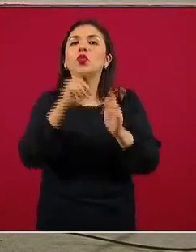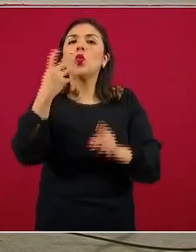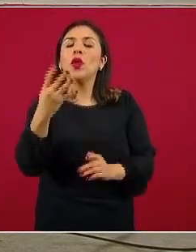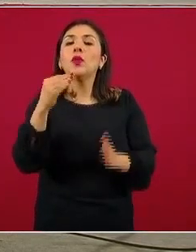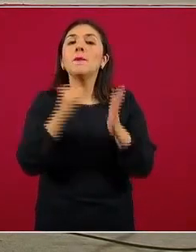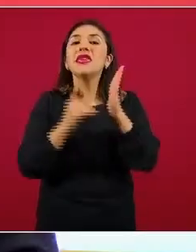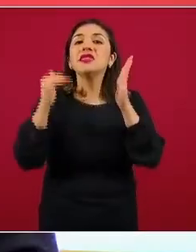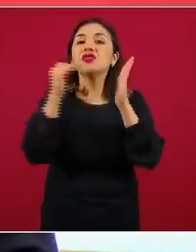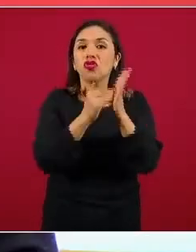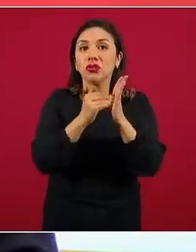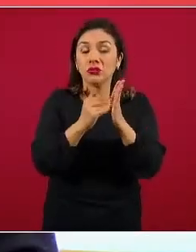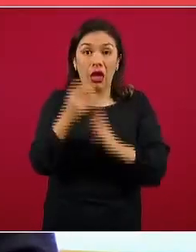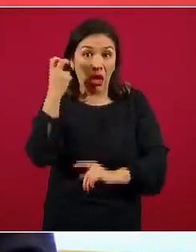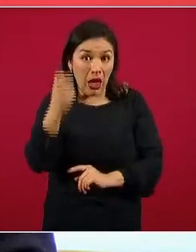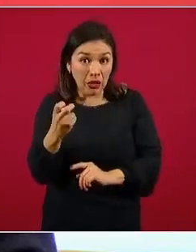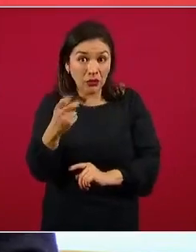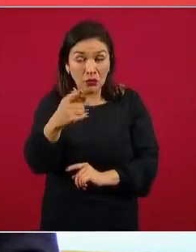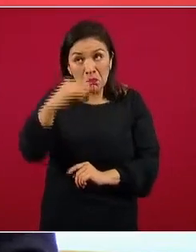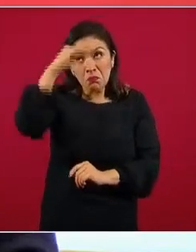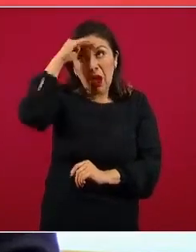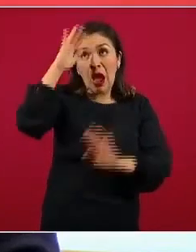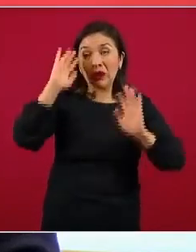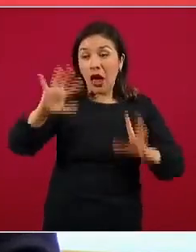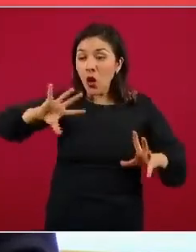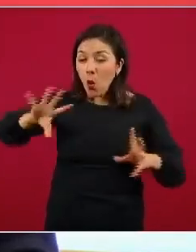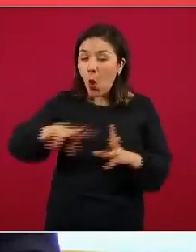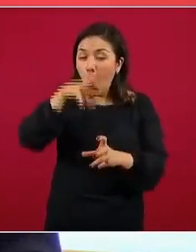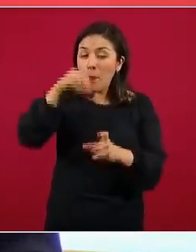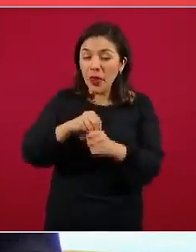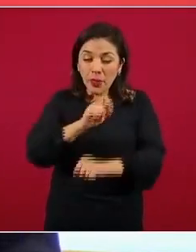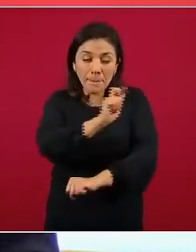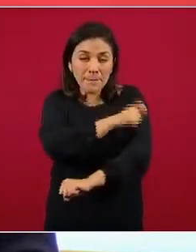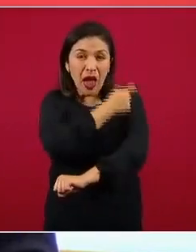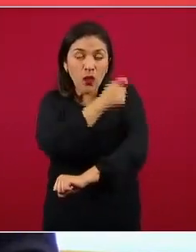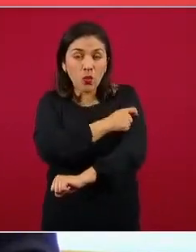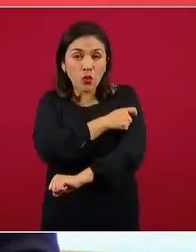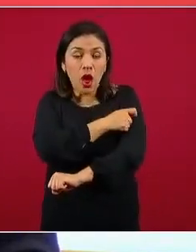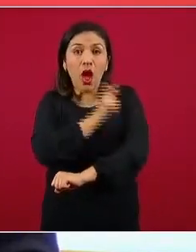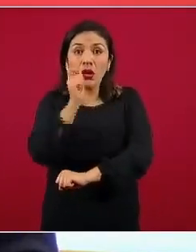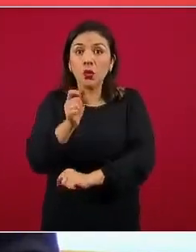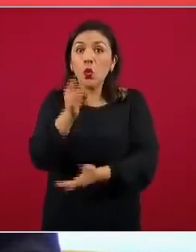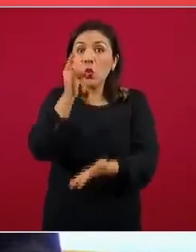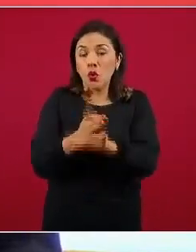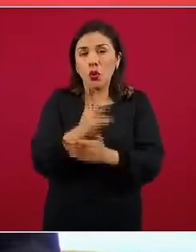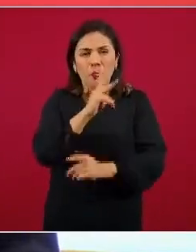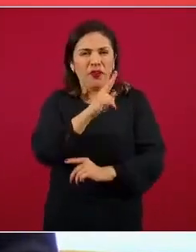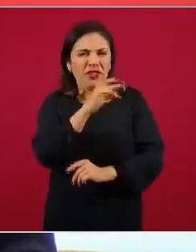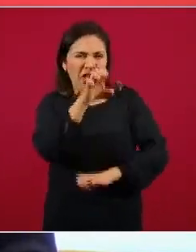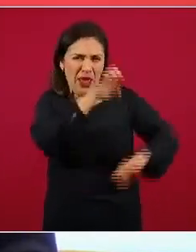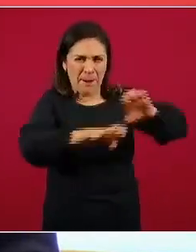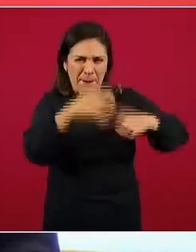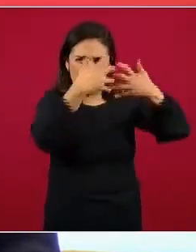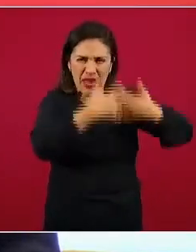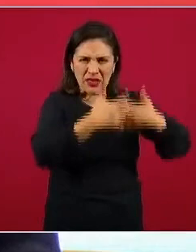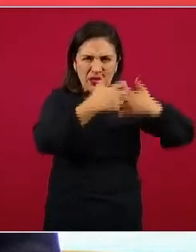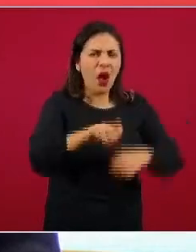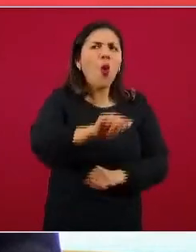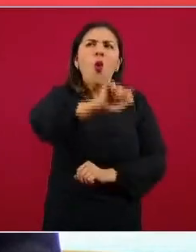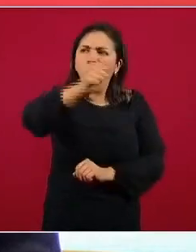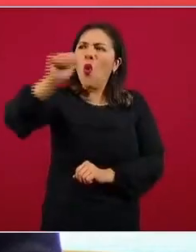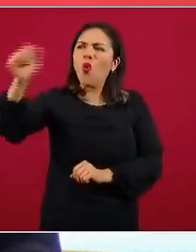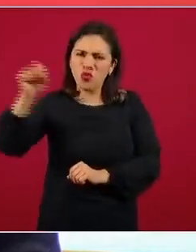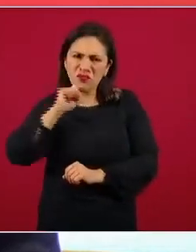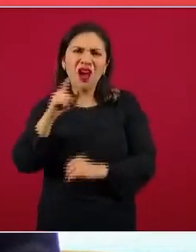millones. Lógicamente, eso no quiere decir que el total de las vacunas, y esto aplica no solamente para la de Pfizer, sino para cualquier otro desarrollador de